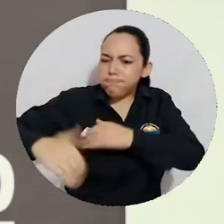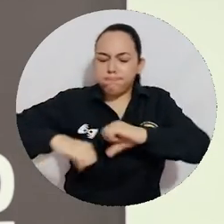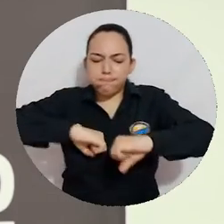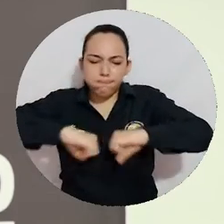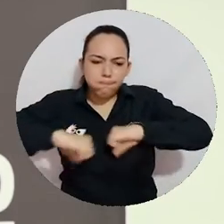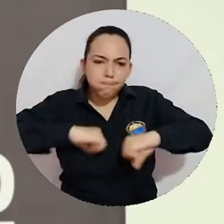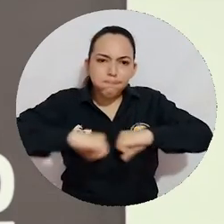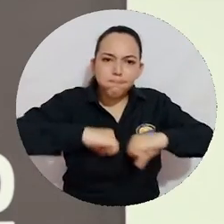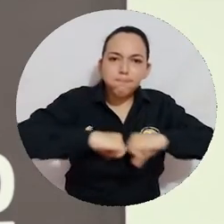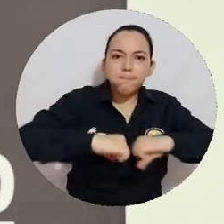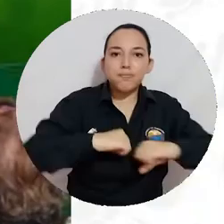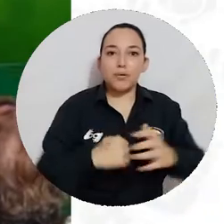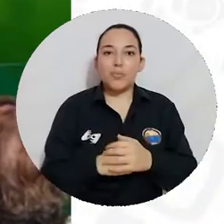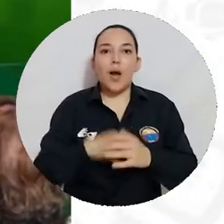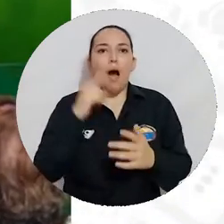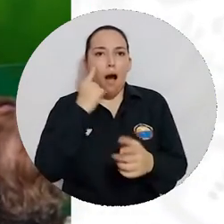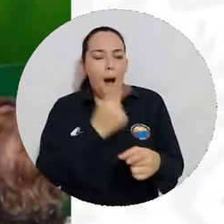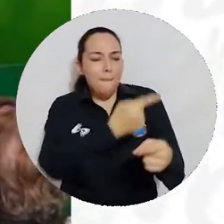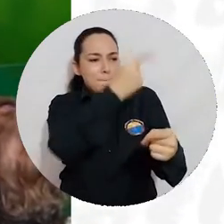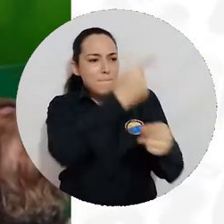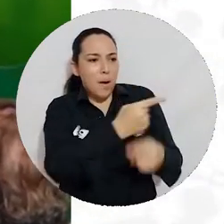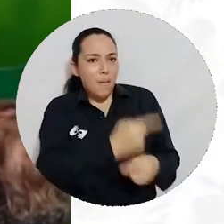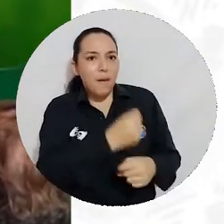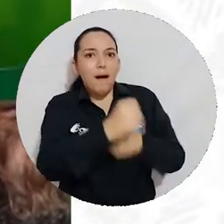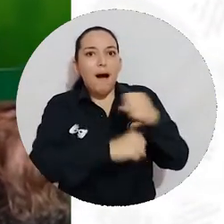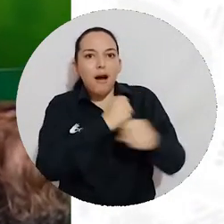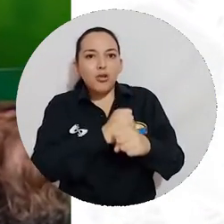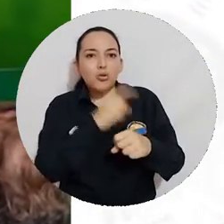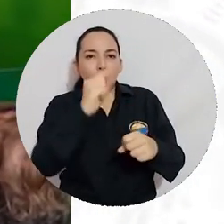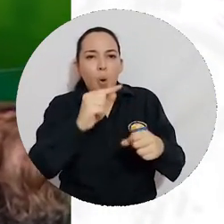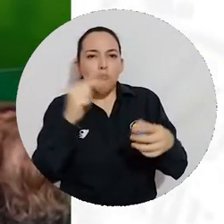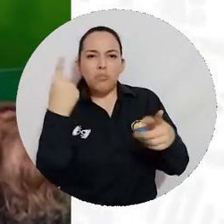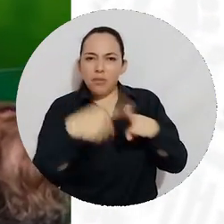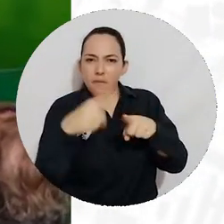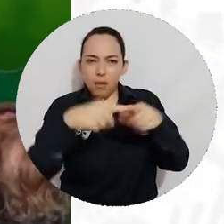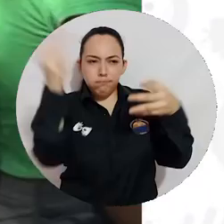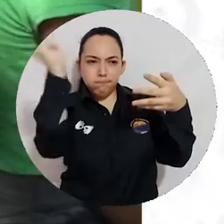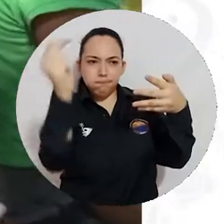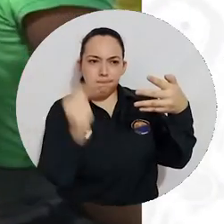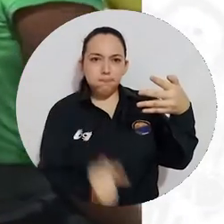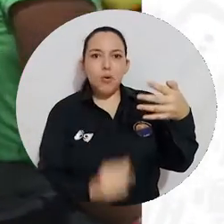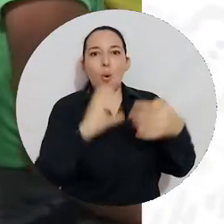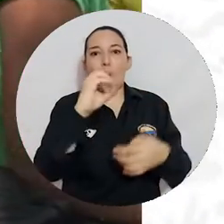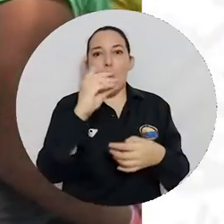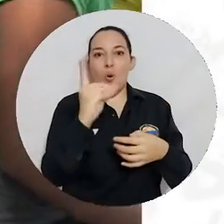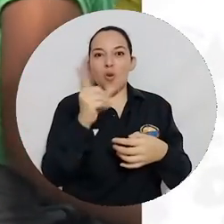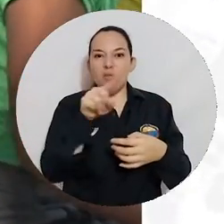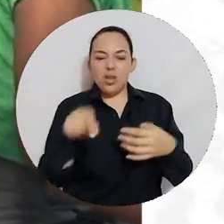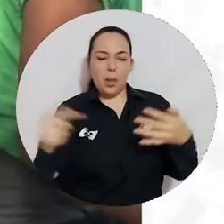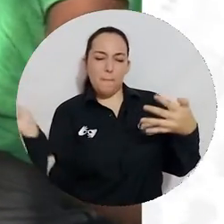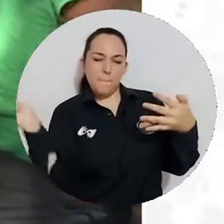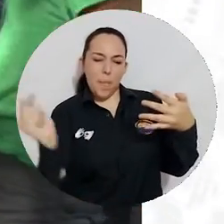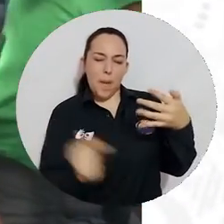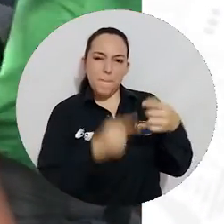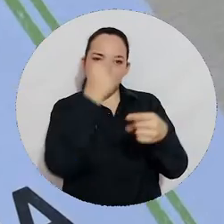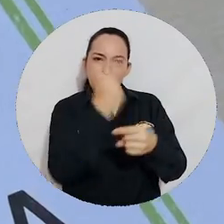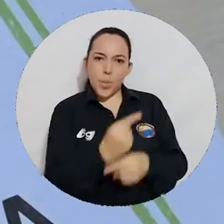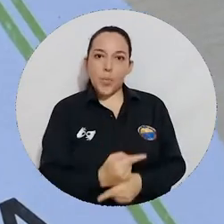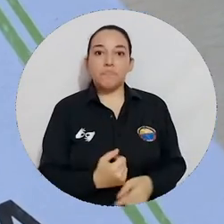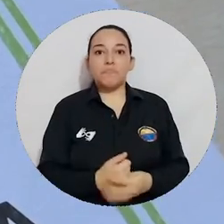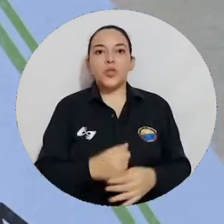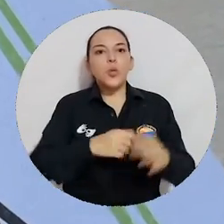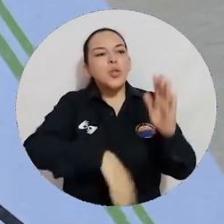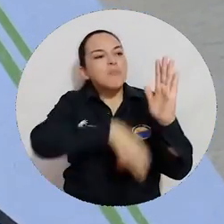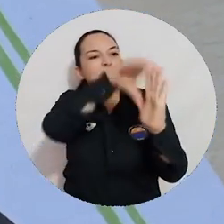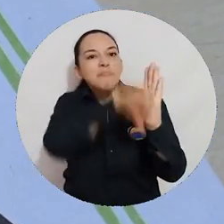constante, continuo y que ratifica cada año para dar cumplimiento a esos objetivos del desarrollo sostenible. Con